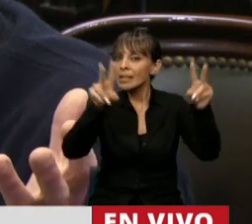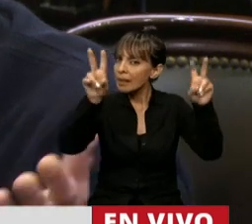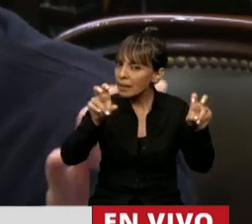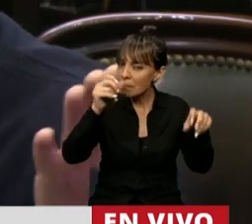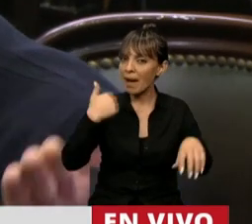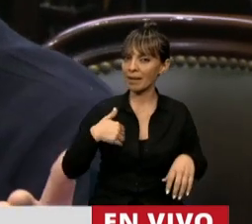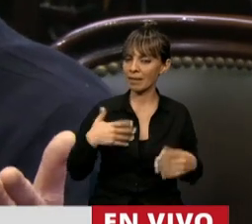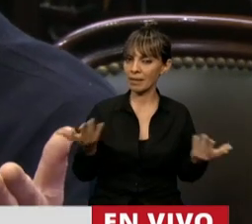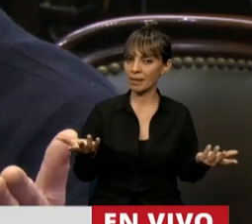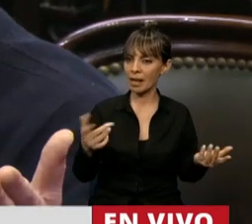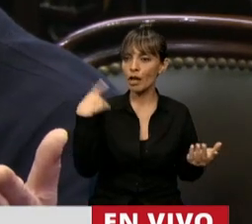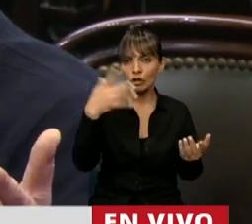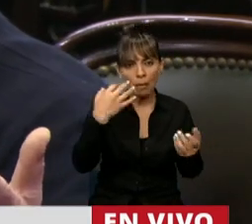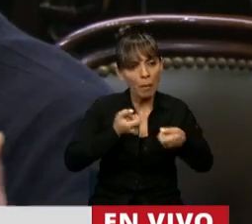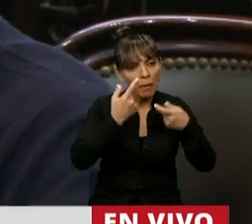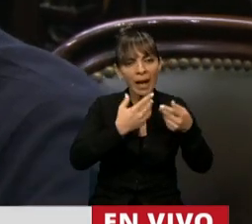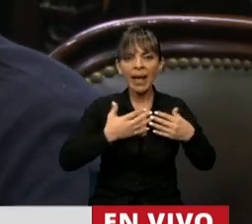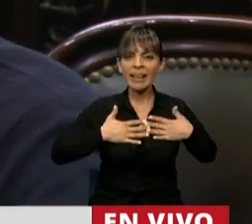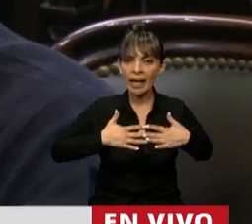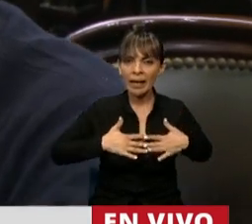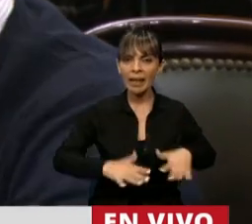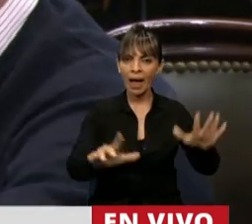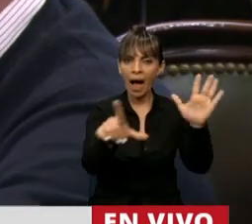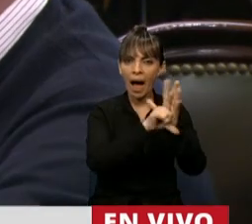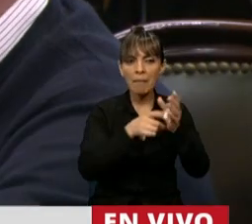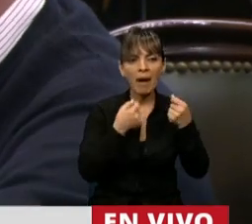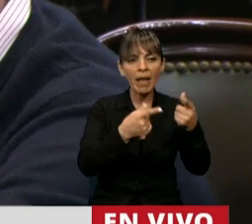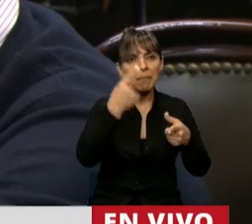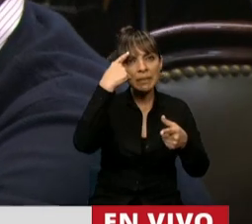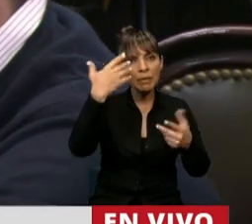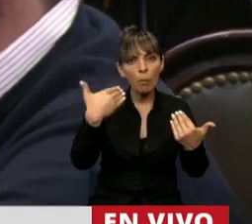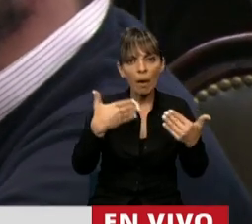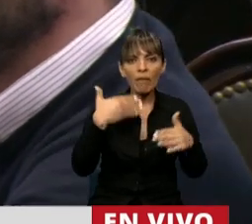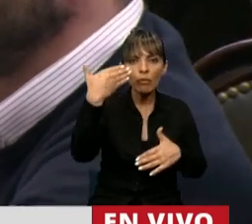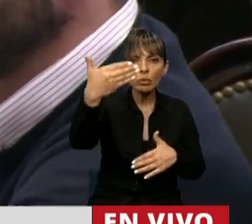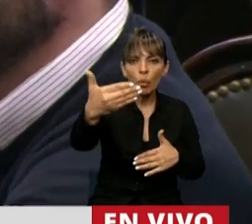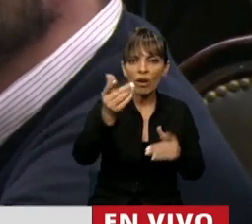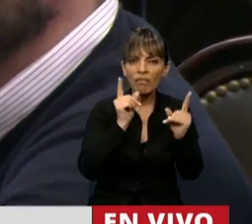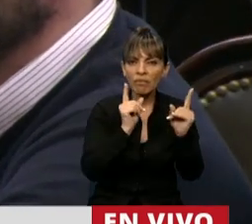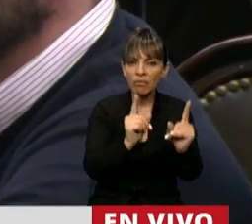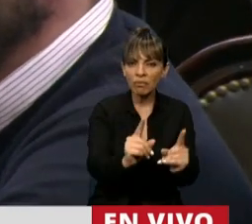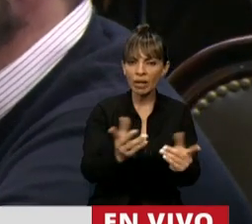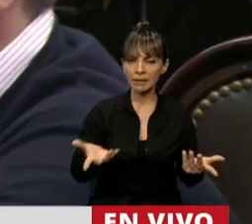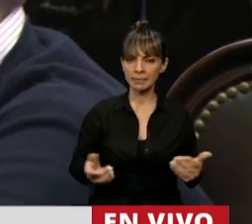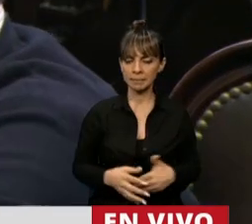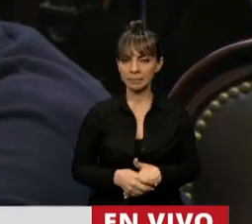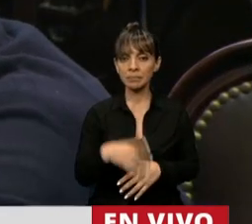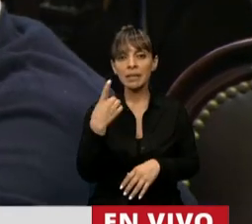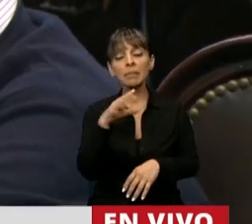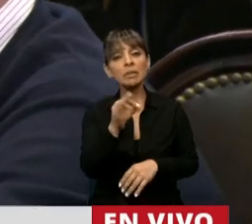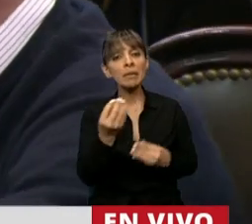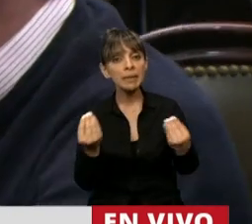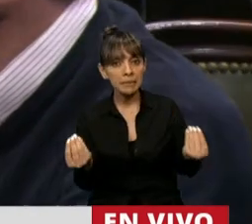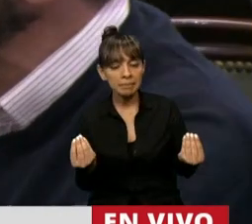Argentina, con seguridad jurídica, previsibilidad y estabilidad. Pero ¿sabe qué,